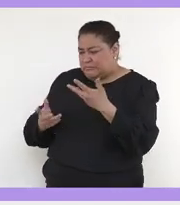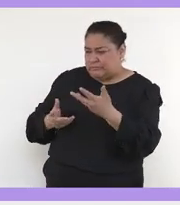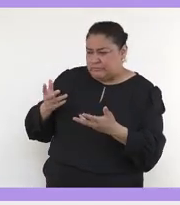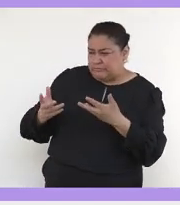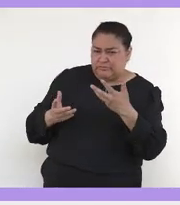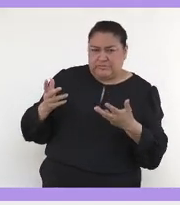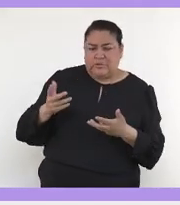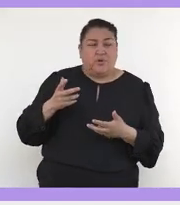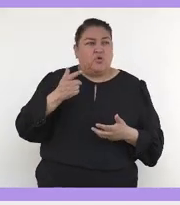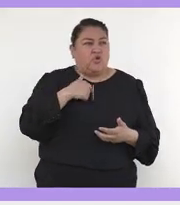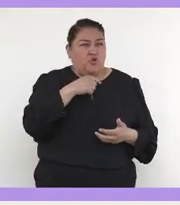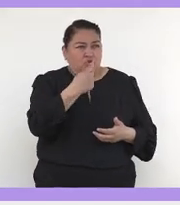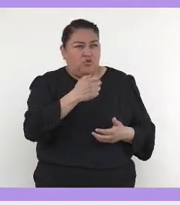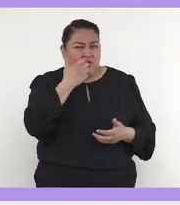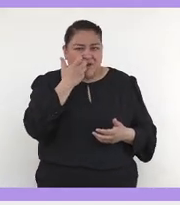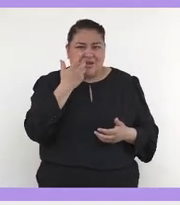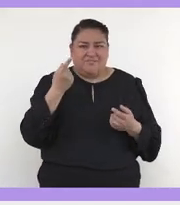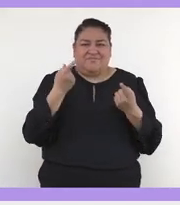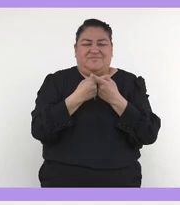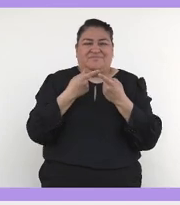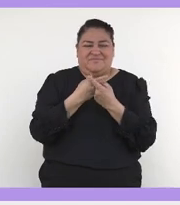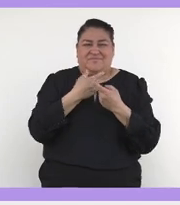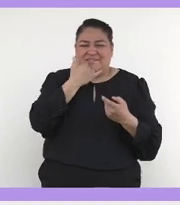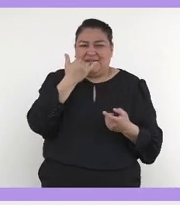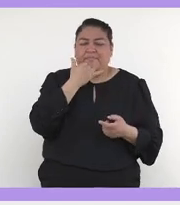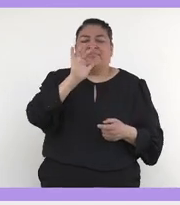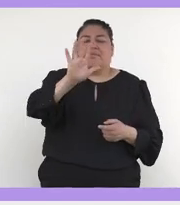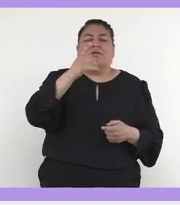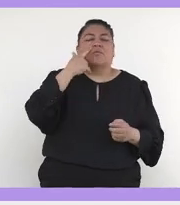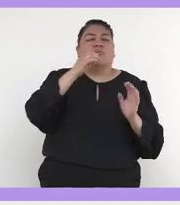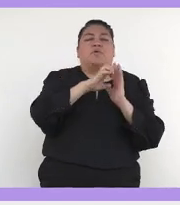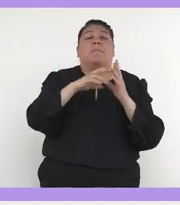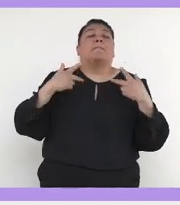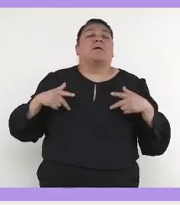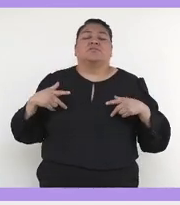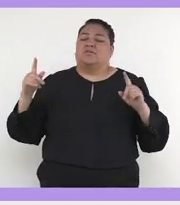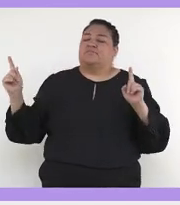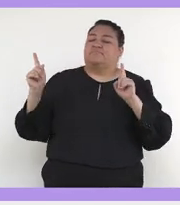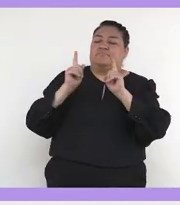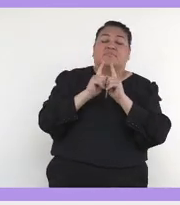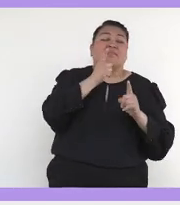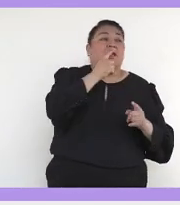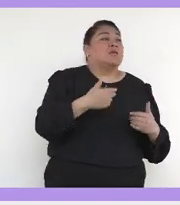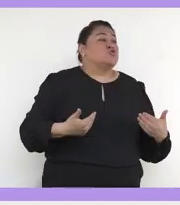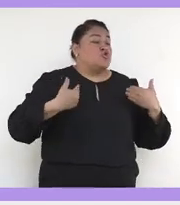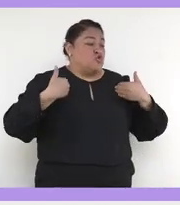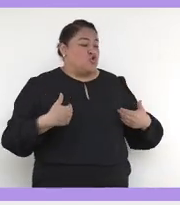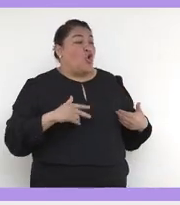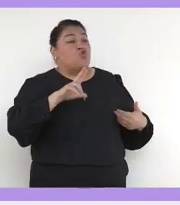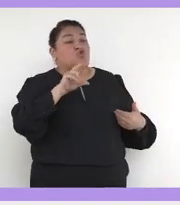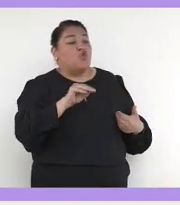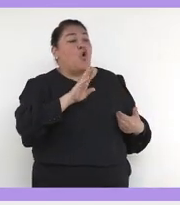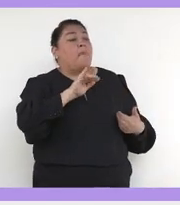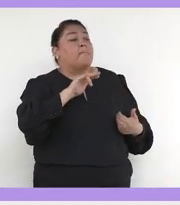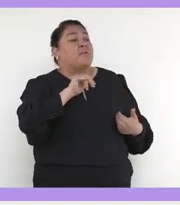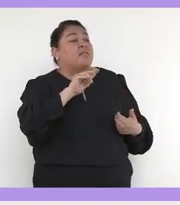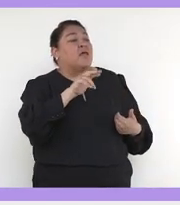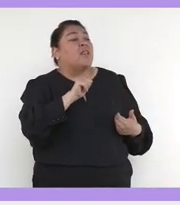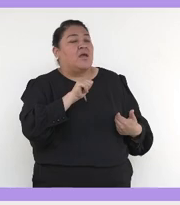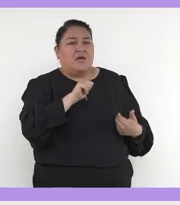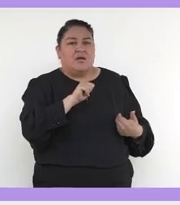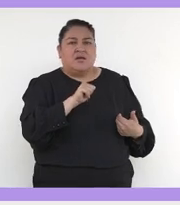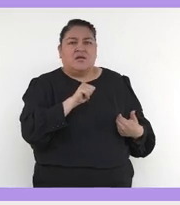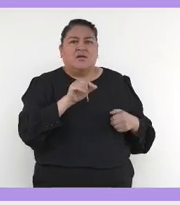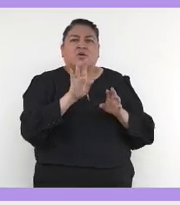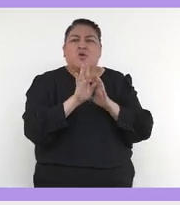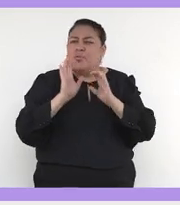Paola Por supuesto que sí Bueno es exactamente lo mismo si alguien me dice que se identifica como una persona no binaria lo que corresponda entonces en lo que